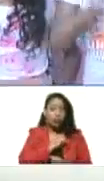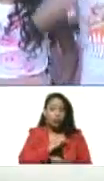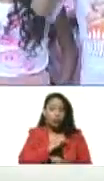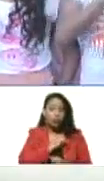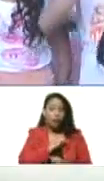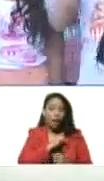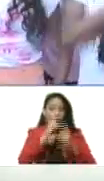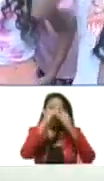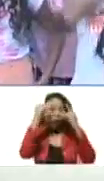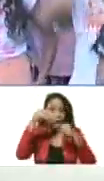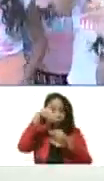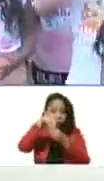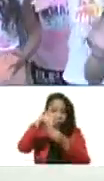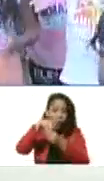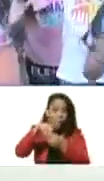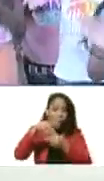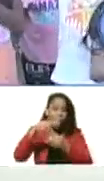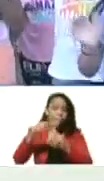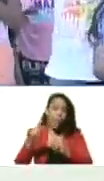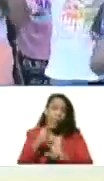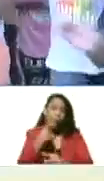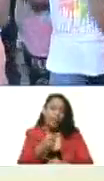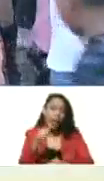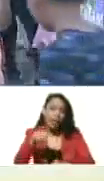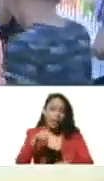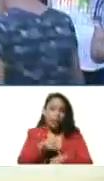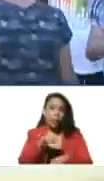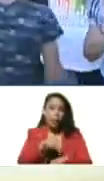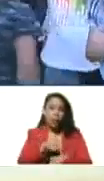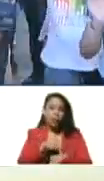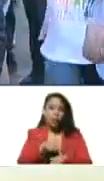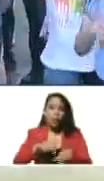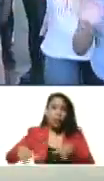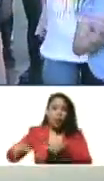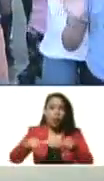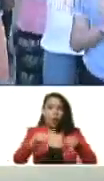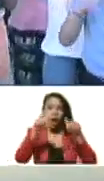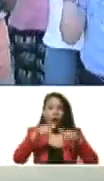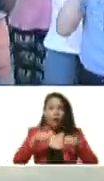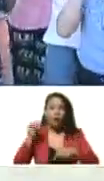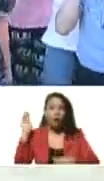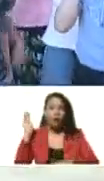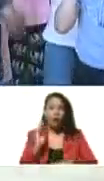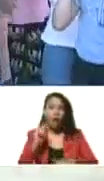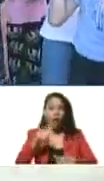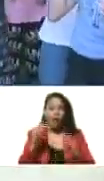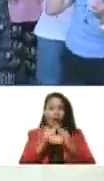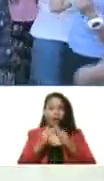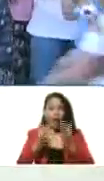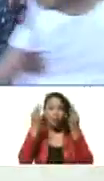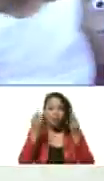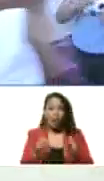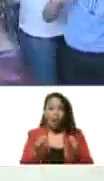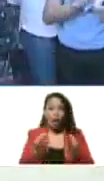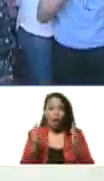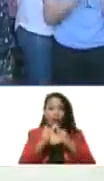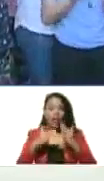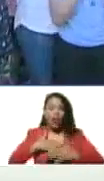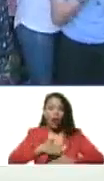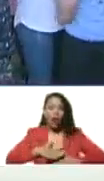los refugios, pero es decirle desde este momento, desde este espacio, que ellos vienen a una casa digna, a una casa